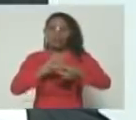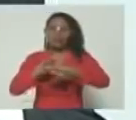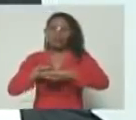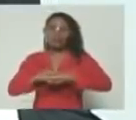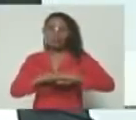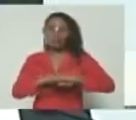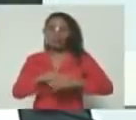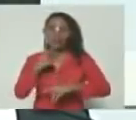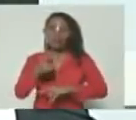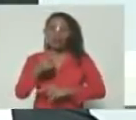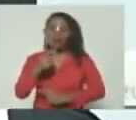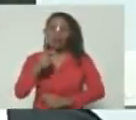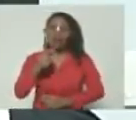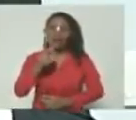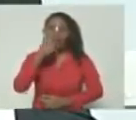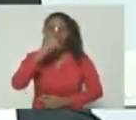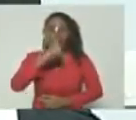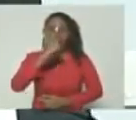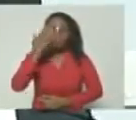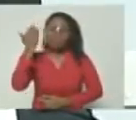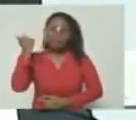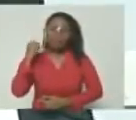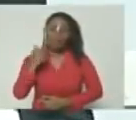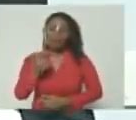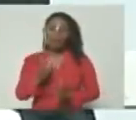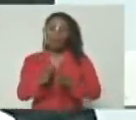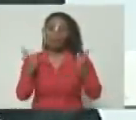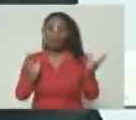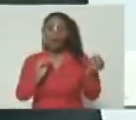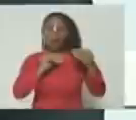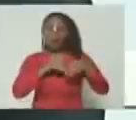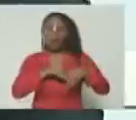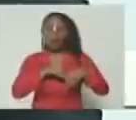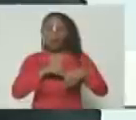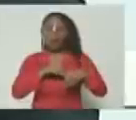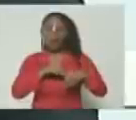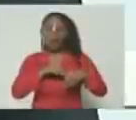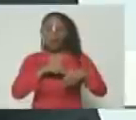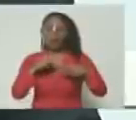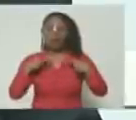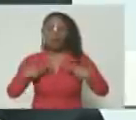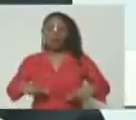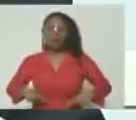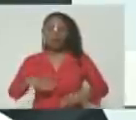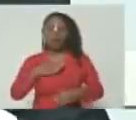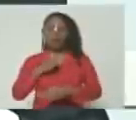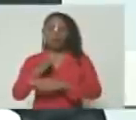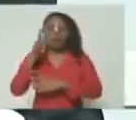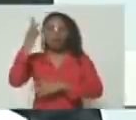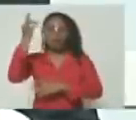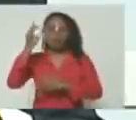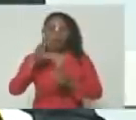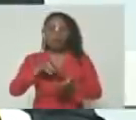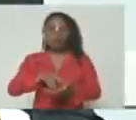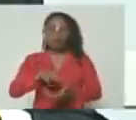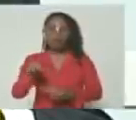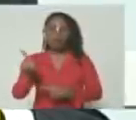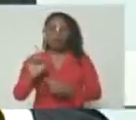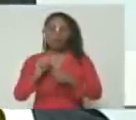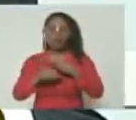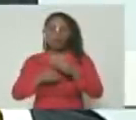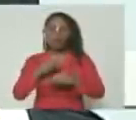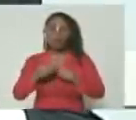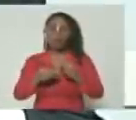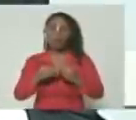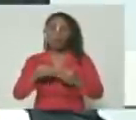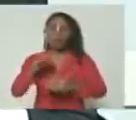Lo dijimos el año pasado, un gran acuerdo humanitario, cuando fuimos al Consejo de Estado, que contemple una